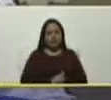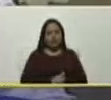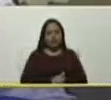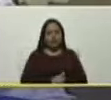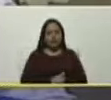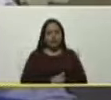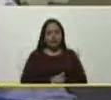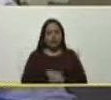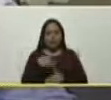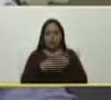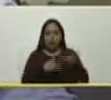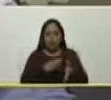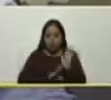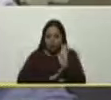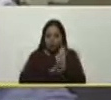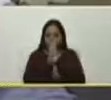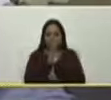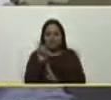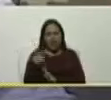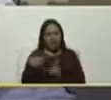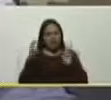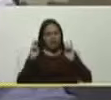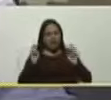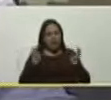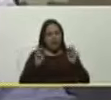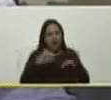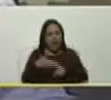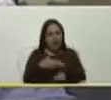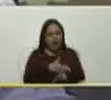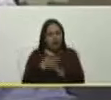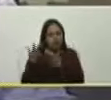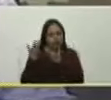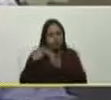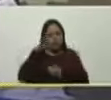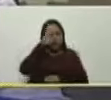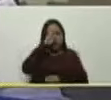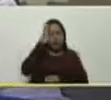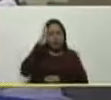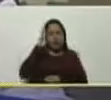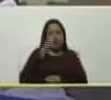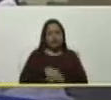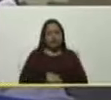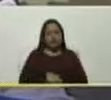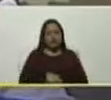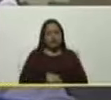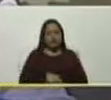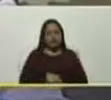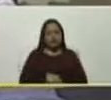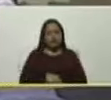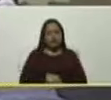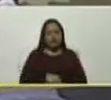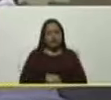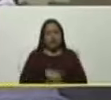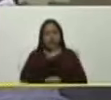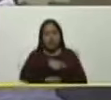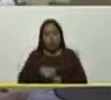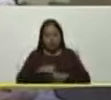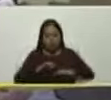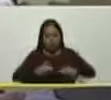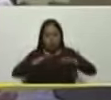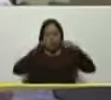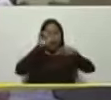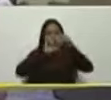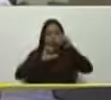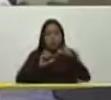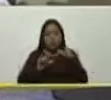Vamos a avanzar. También hay un tema que me habló Diosdado, que bueno, la gente con la crecida perdió sus